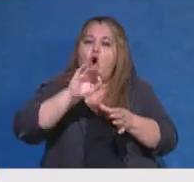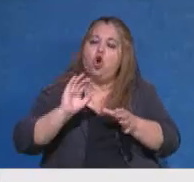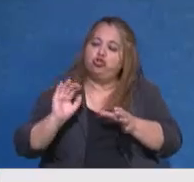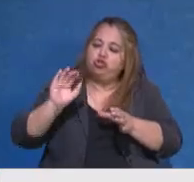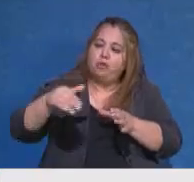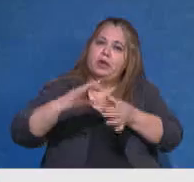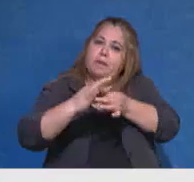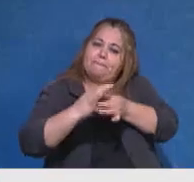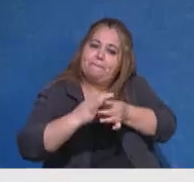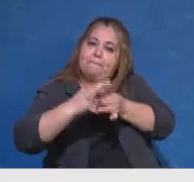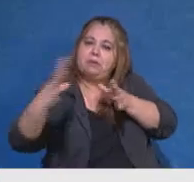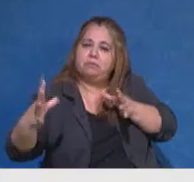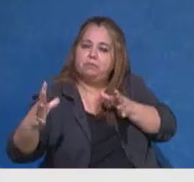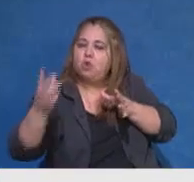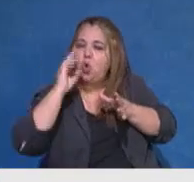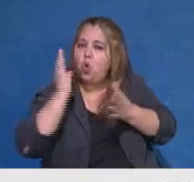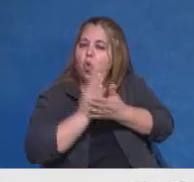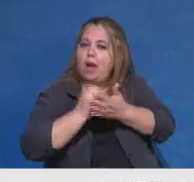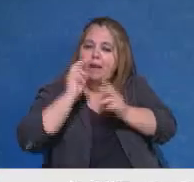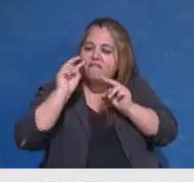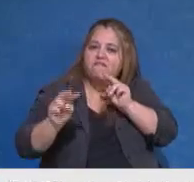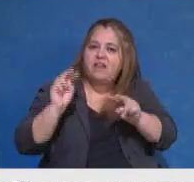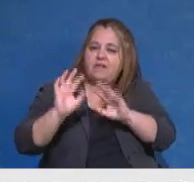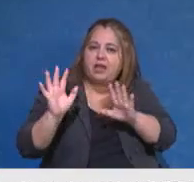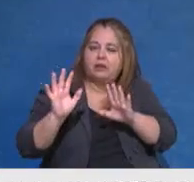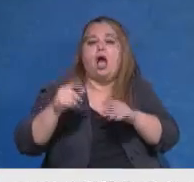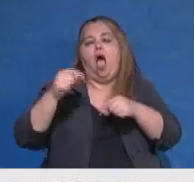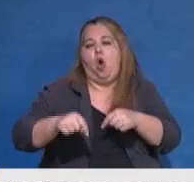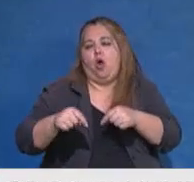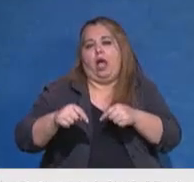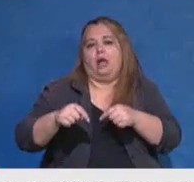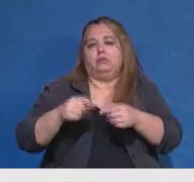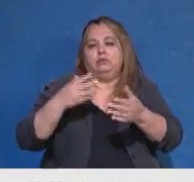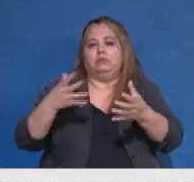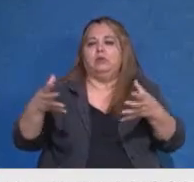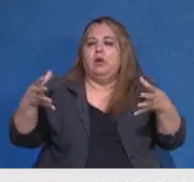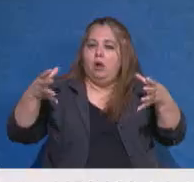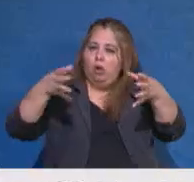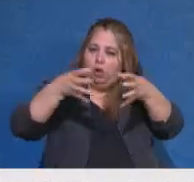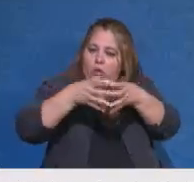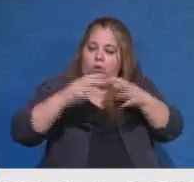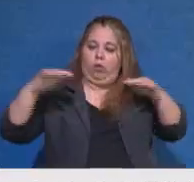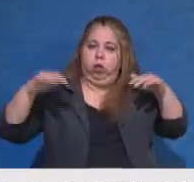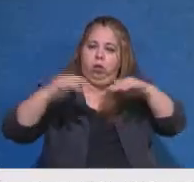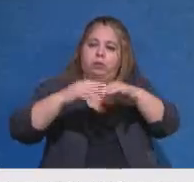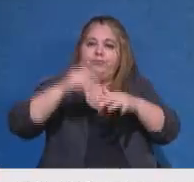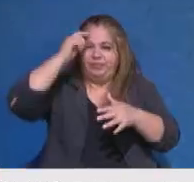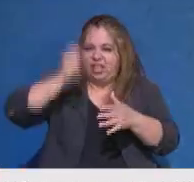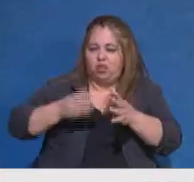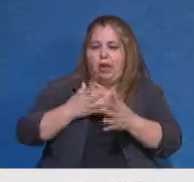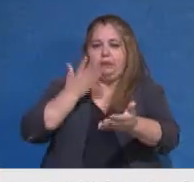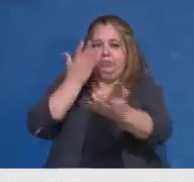la Suprema Corte para exigirle a la justicia que revise algunos casos. Desde el lado de la Suprema Corte dijeron que van a tenerlo en